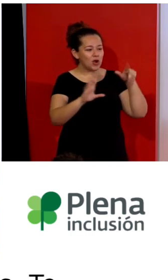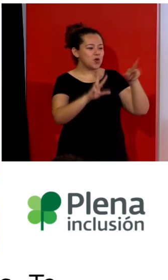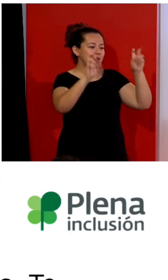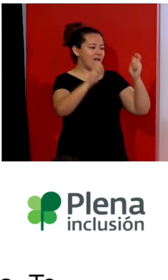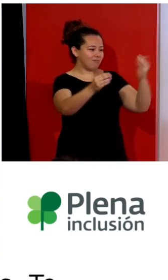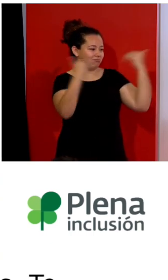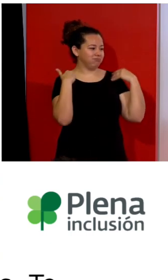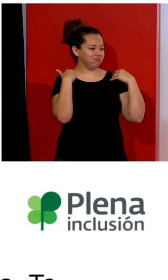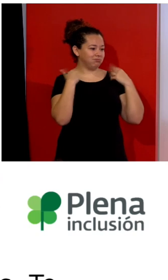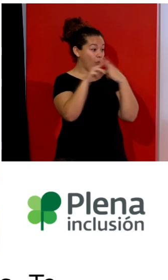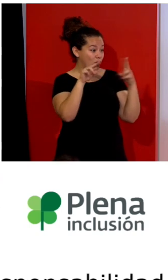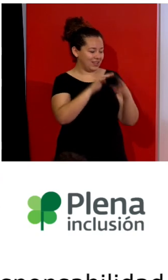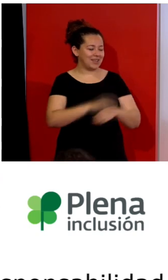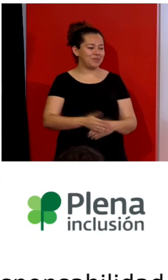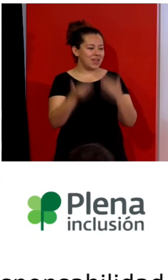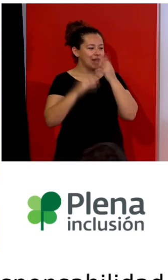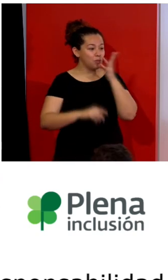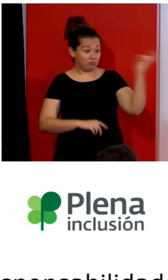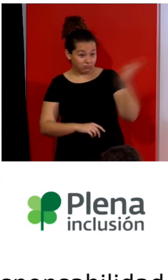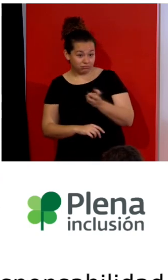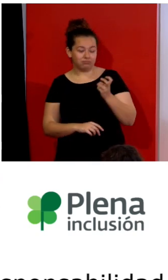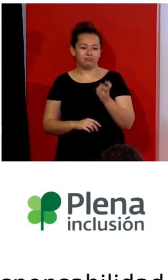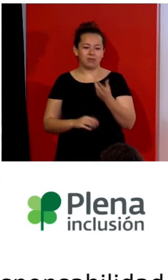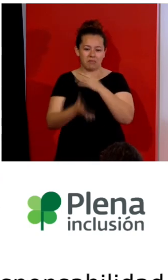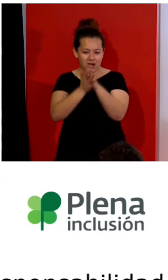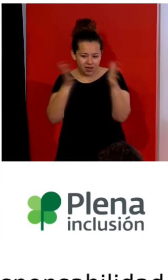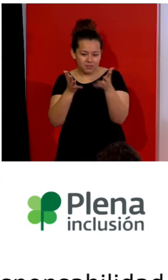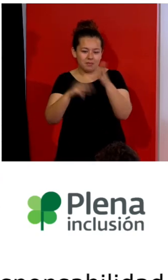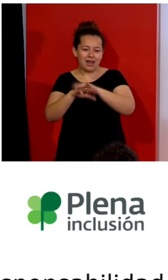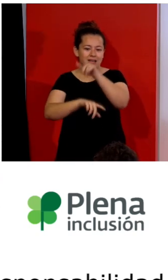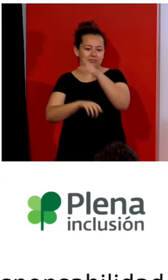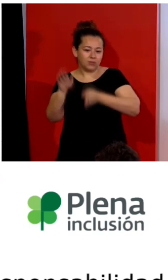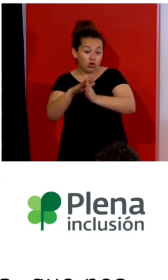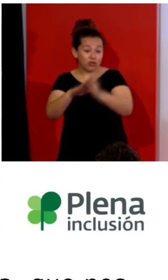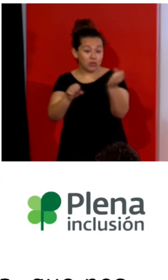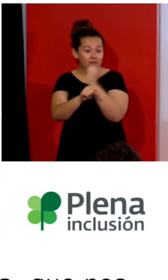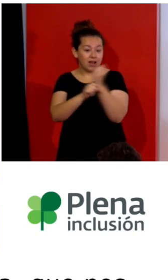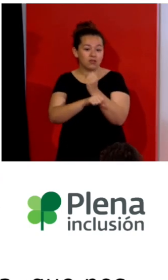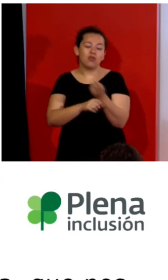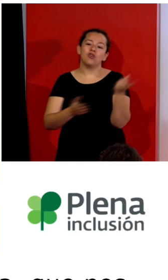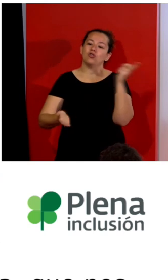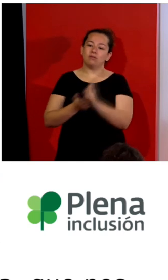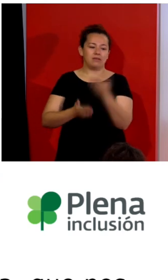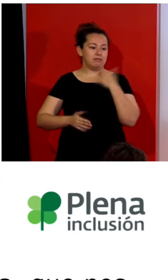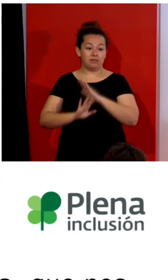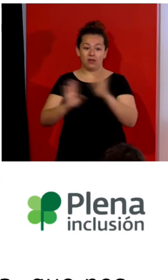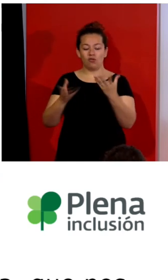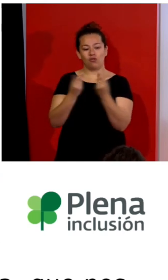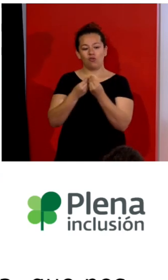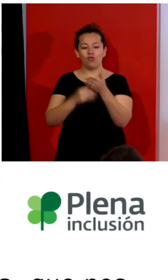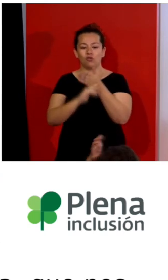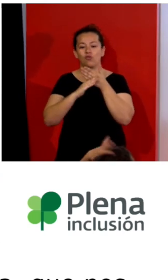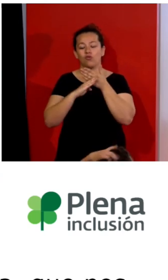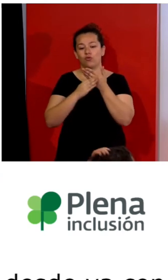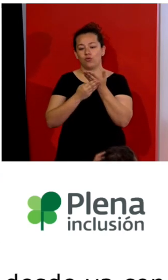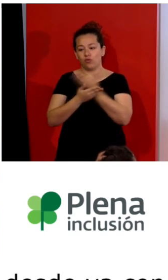política. Te agradecemos tu presencia, que nos anima a seguir trabajando. Y cuenta desde ya con nuestra leal colaboración en pro del